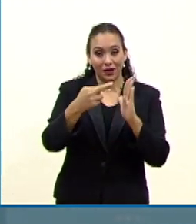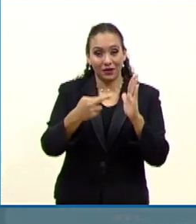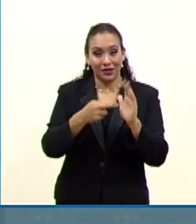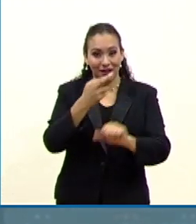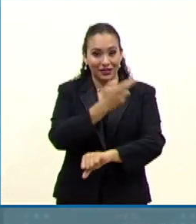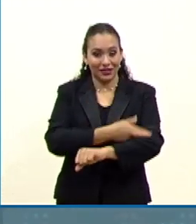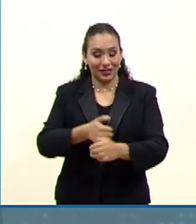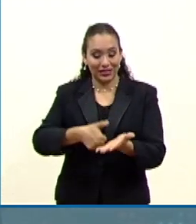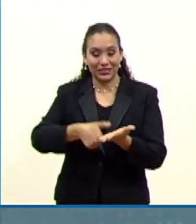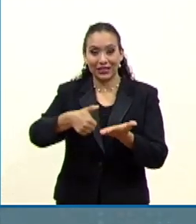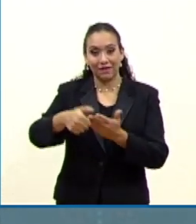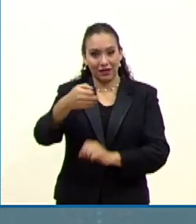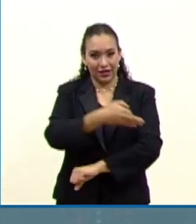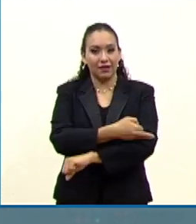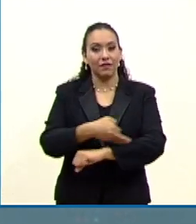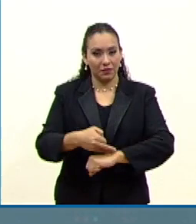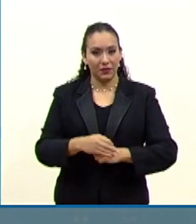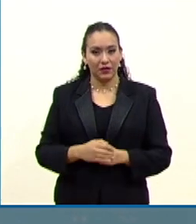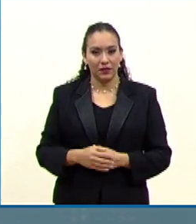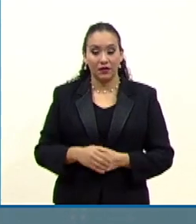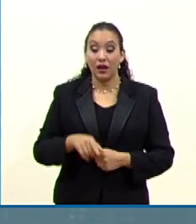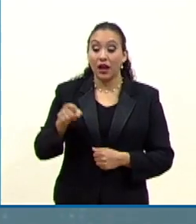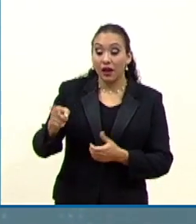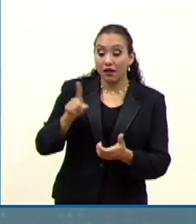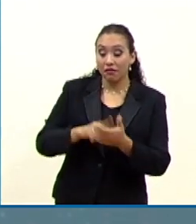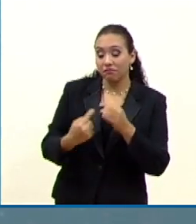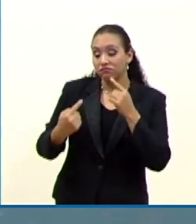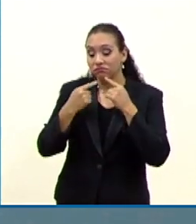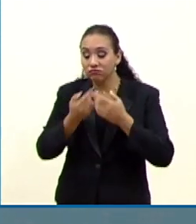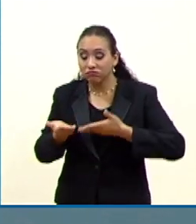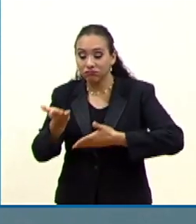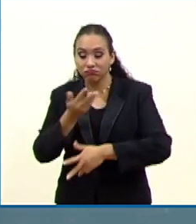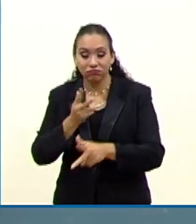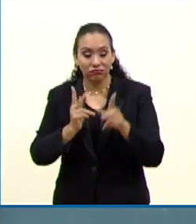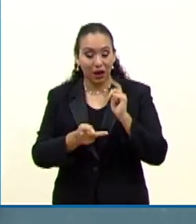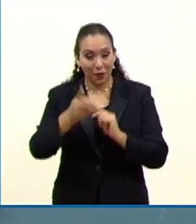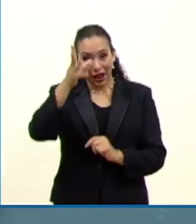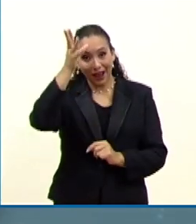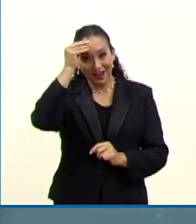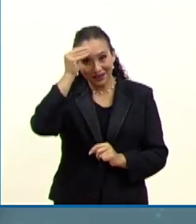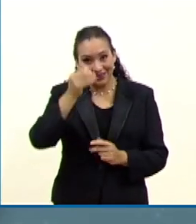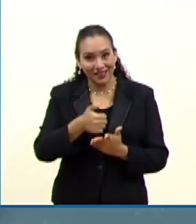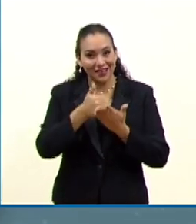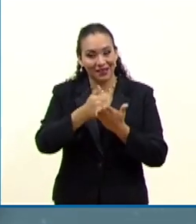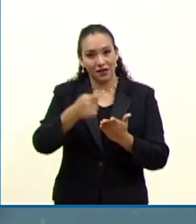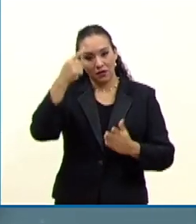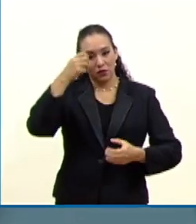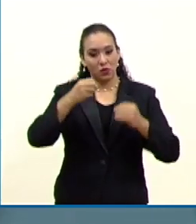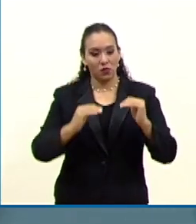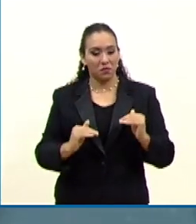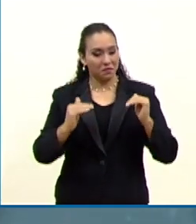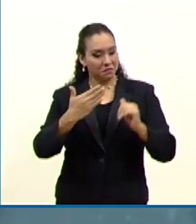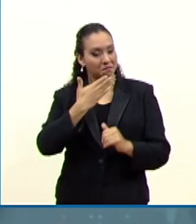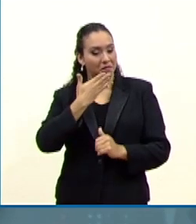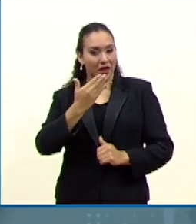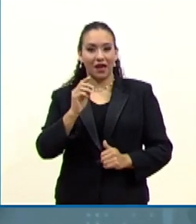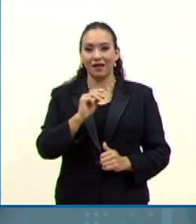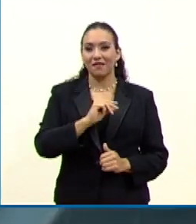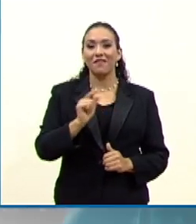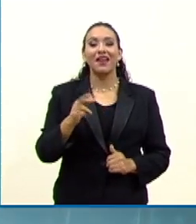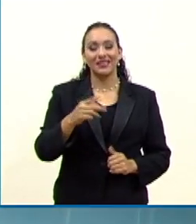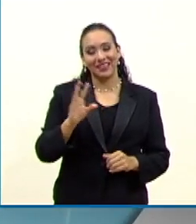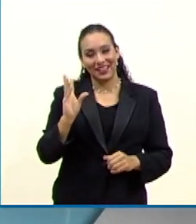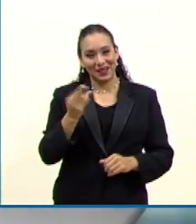Procedimientos Civiles y Familiares, espacios de diálogo y aprendizaje para lograr un sistema de justicia más ágil, moderno y cercano.